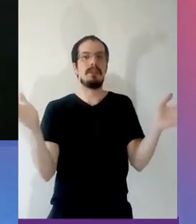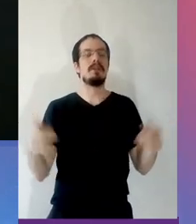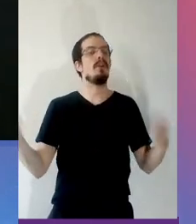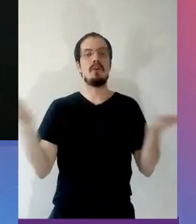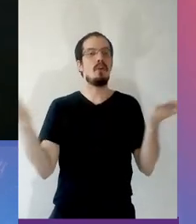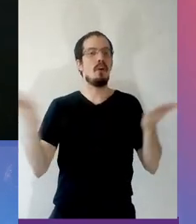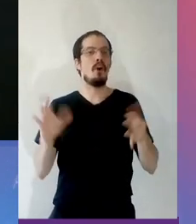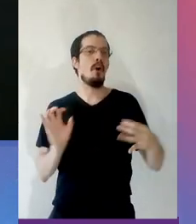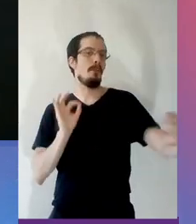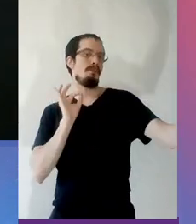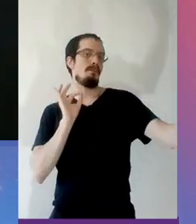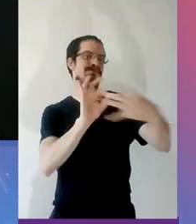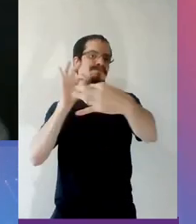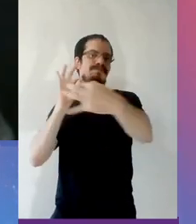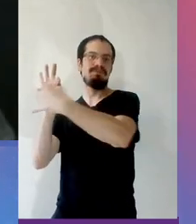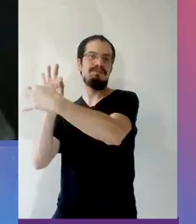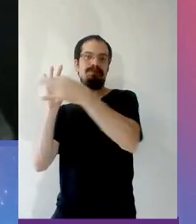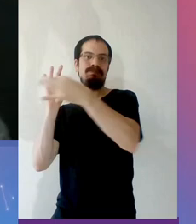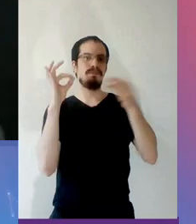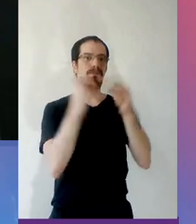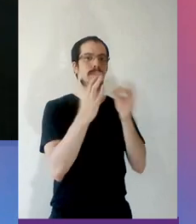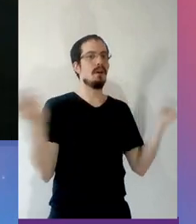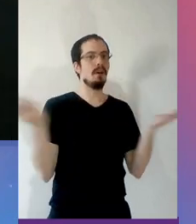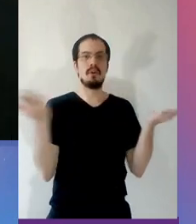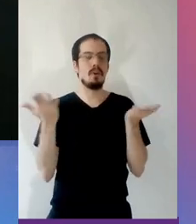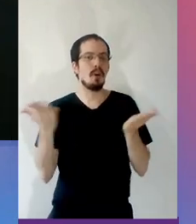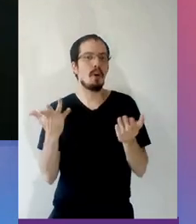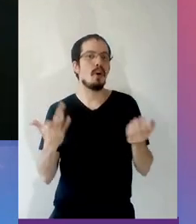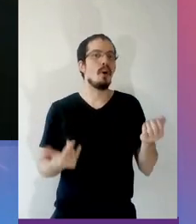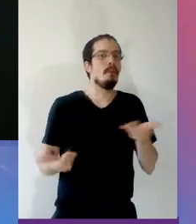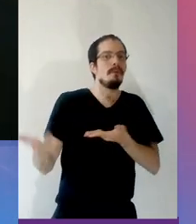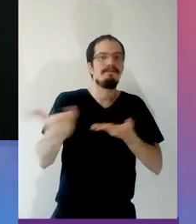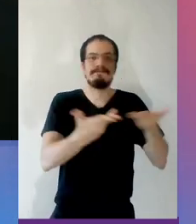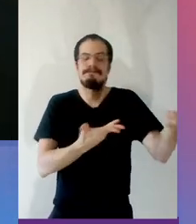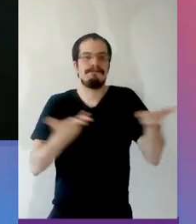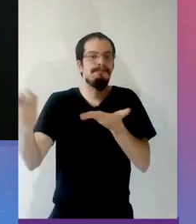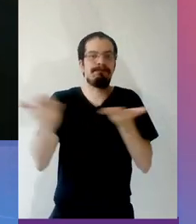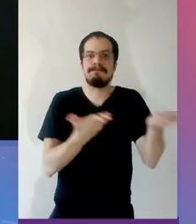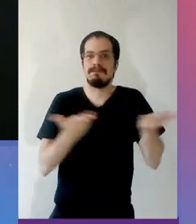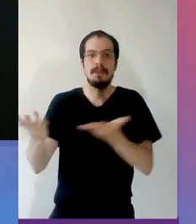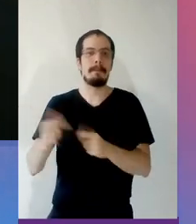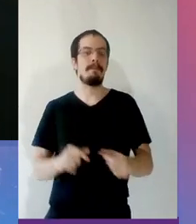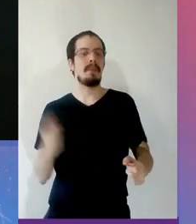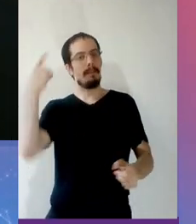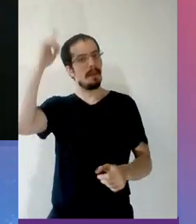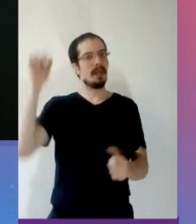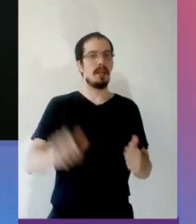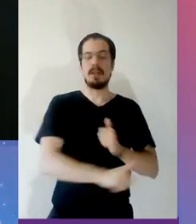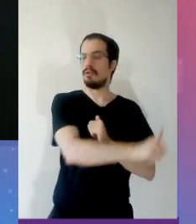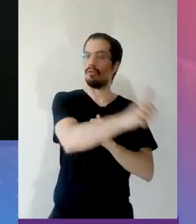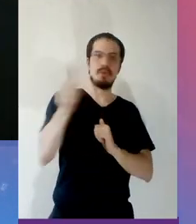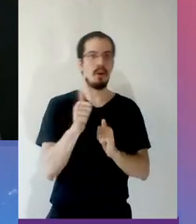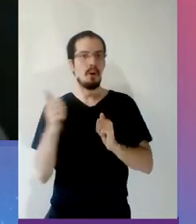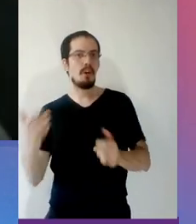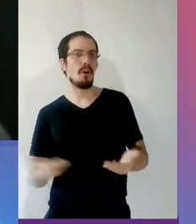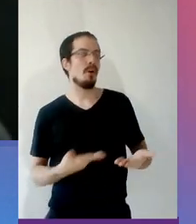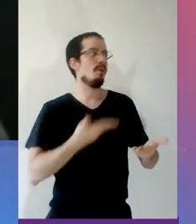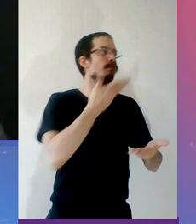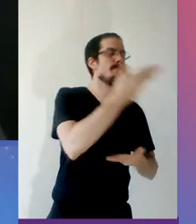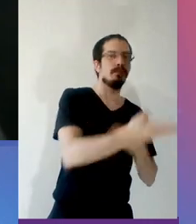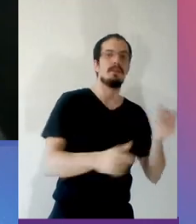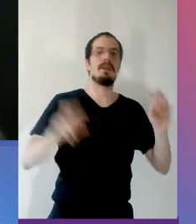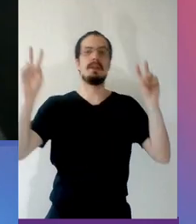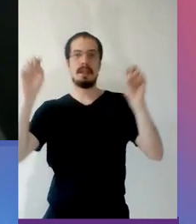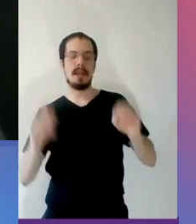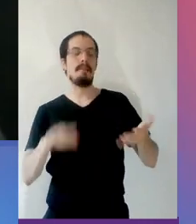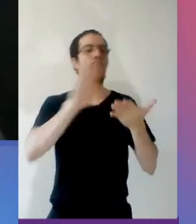a ser capaces de hacer interactuar en forma coordinada en una alianza virtuosa, salud, educación, vivienda,